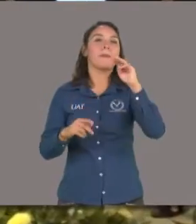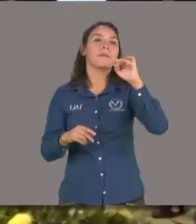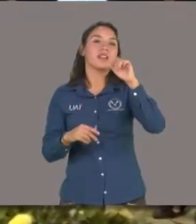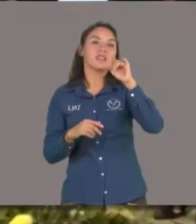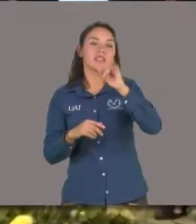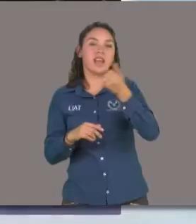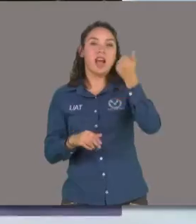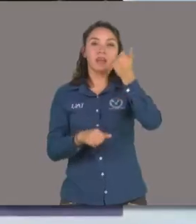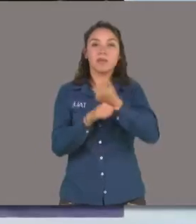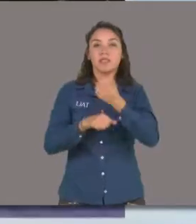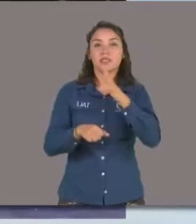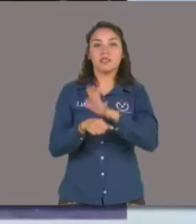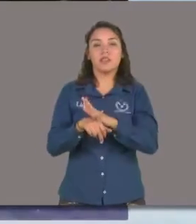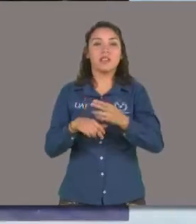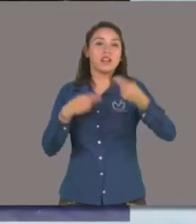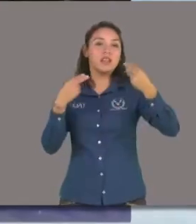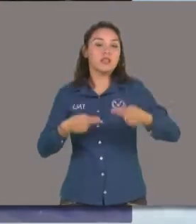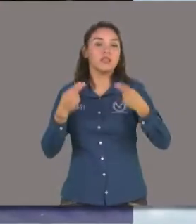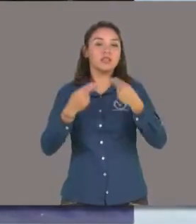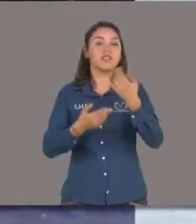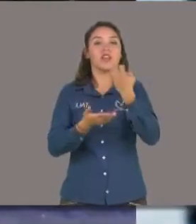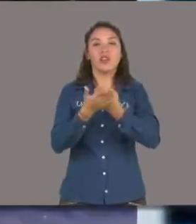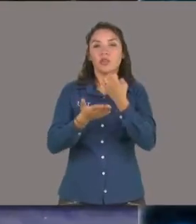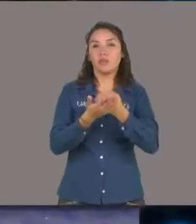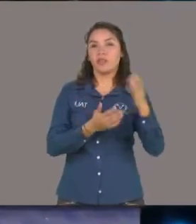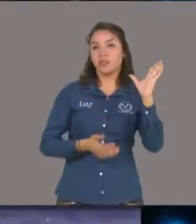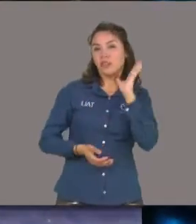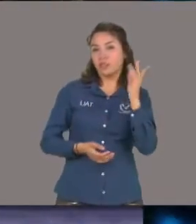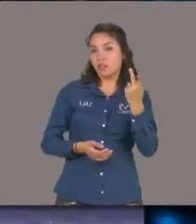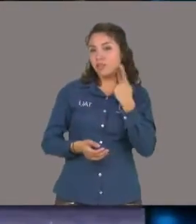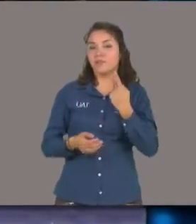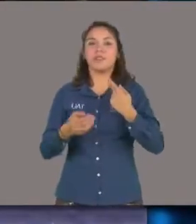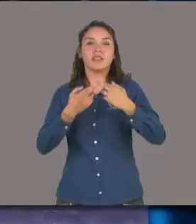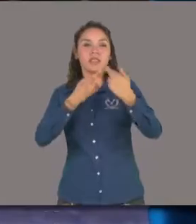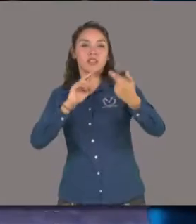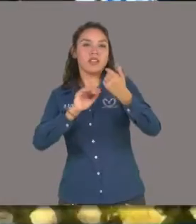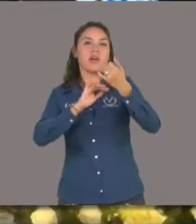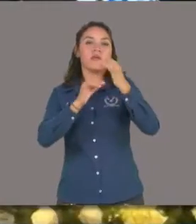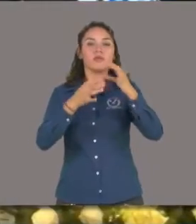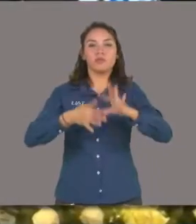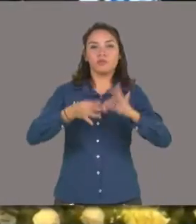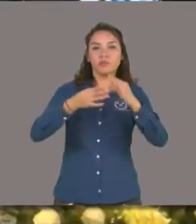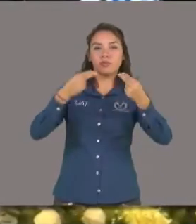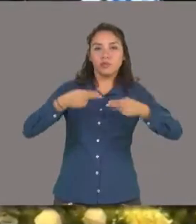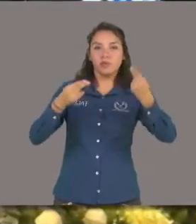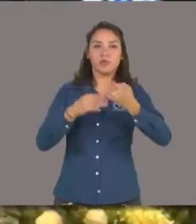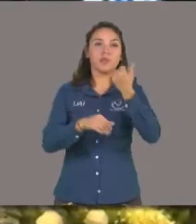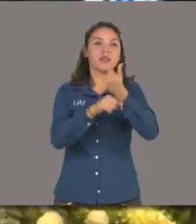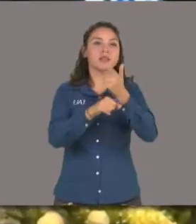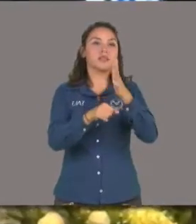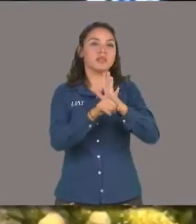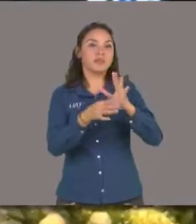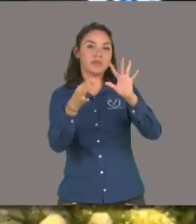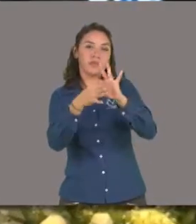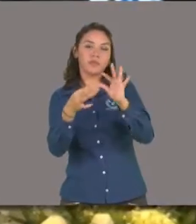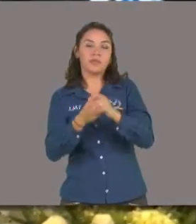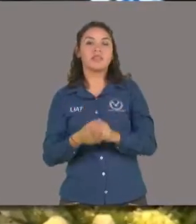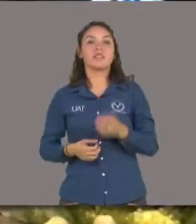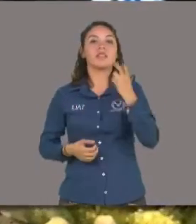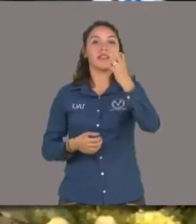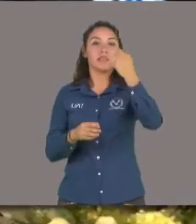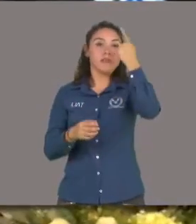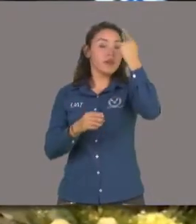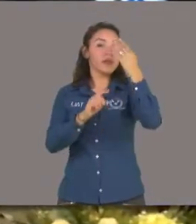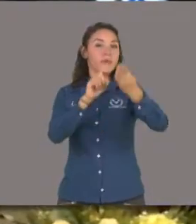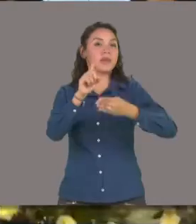mercadotecnia, administración de empresas, economía, contador público, relaciones industriales, administración financiera, entre otras. Se